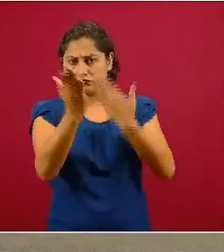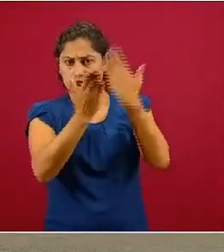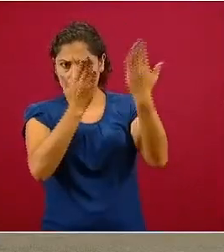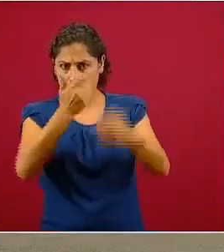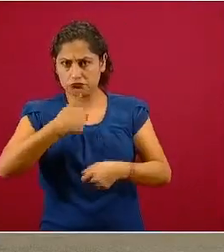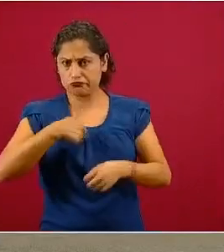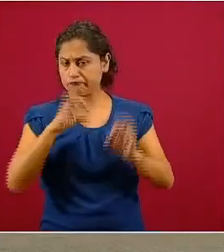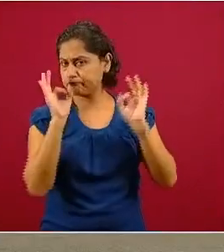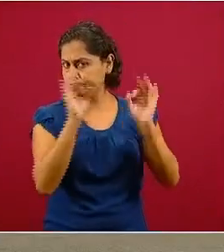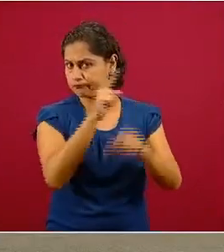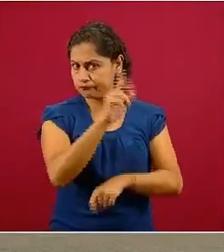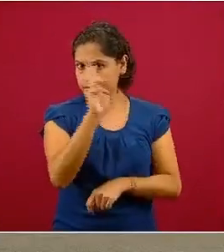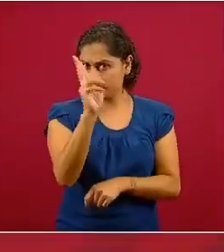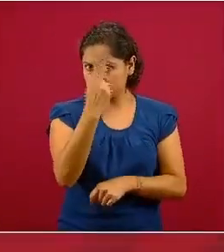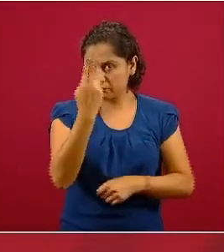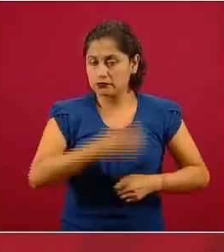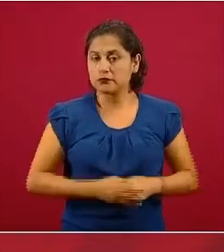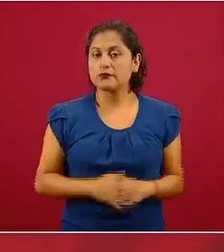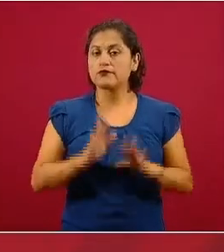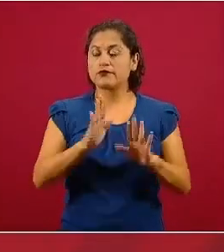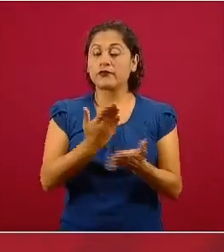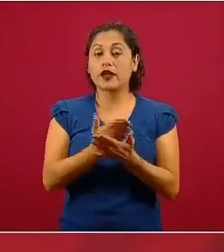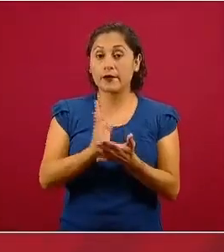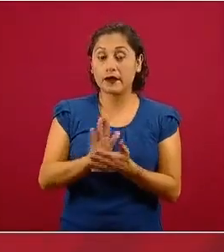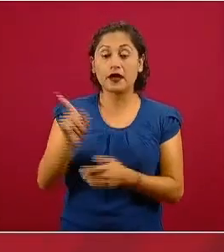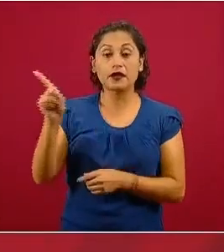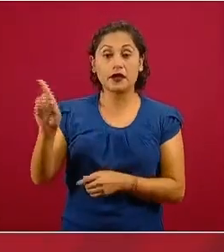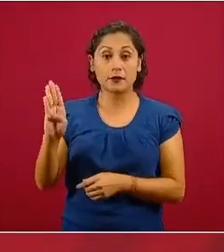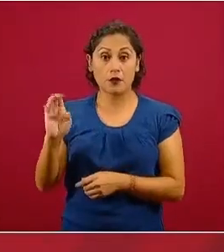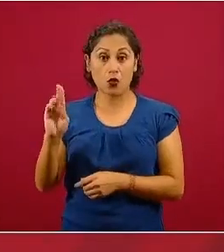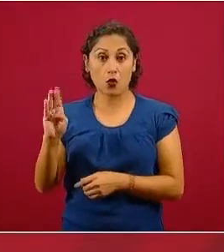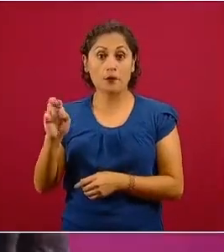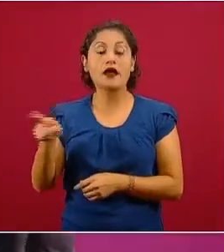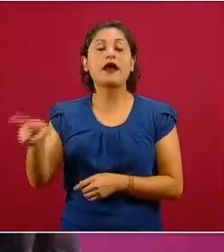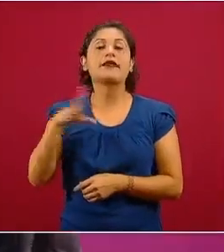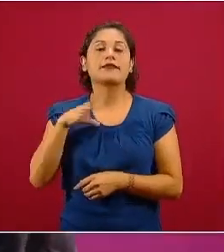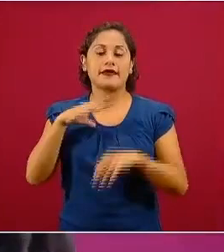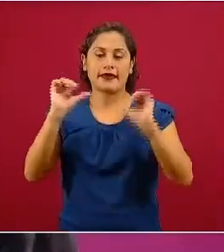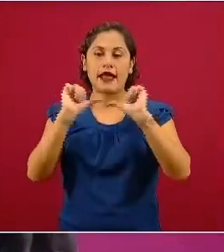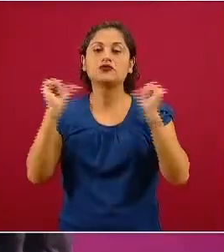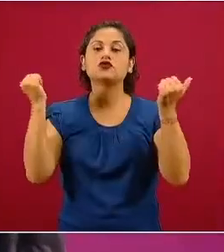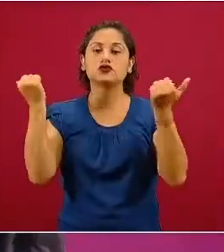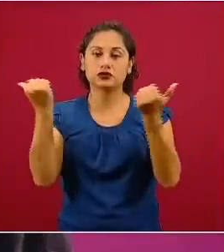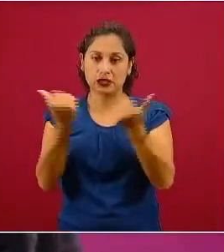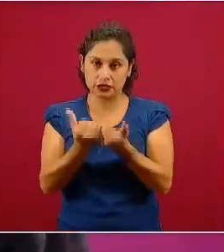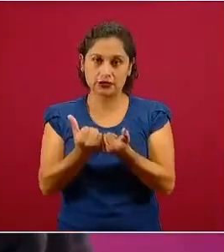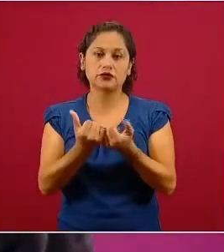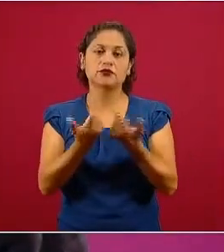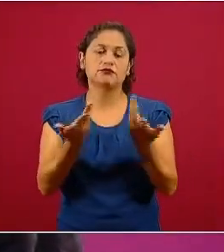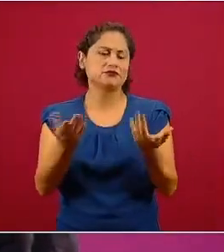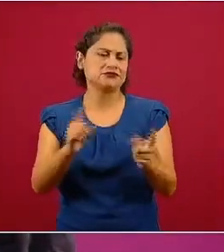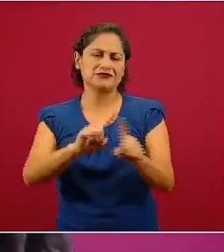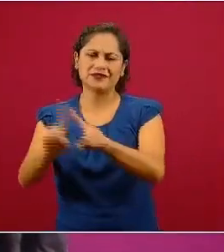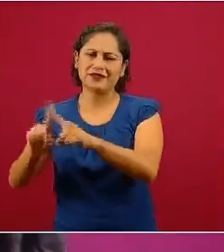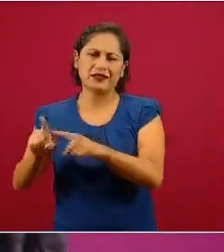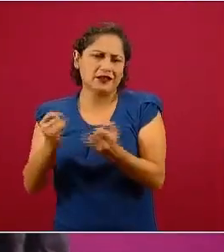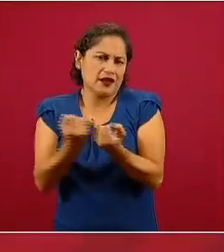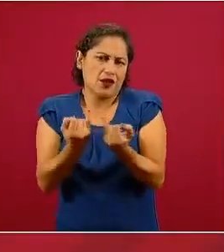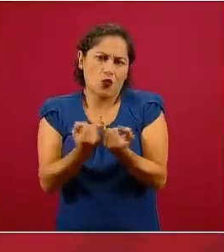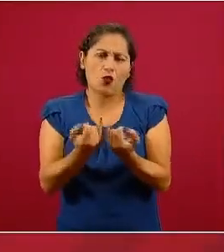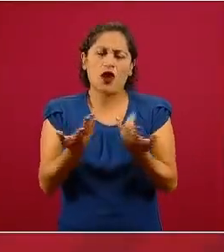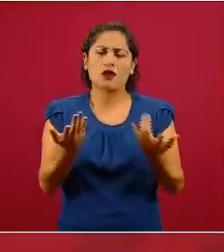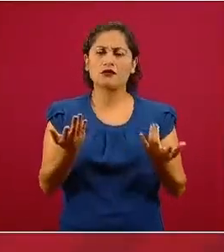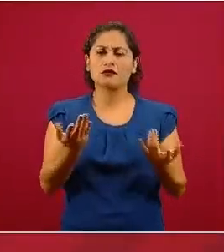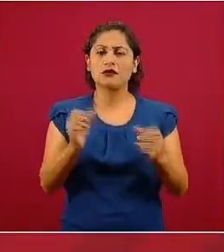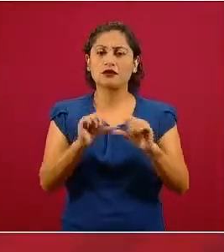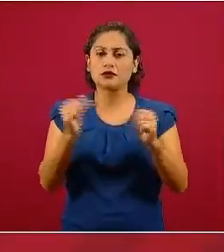Además, Bloomberg tiene una fundación filantrópica que, así como hay otras, Soros, Bill Gates, etcétera, que